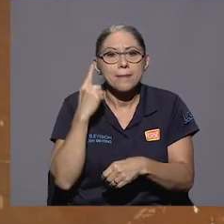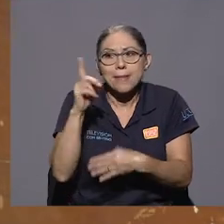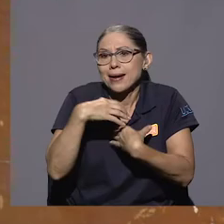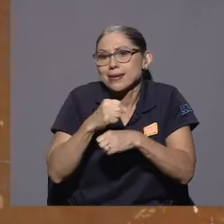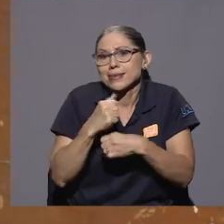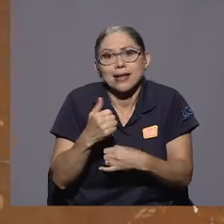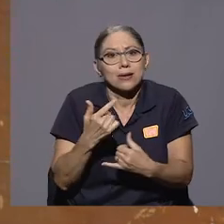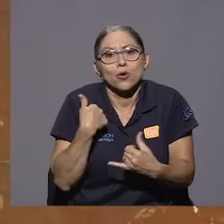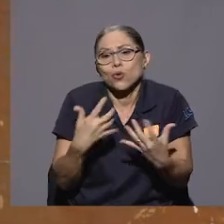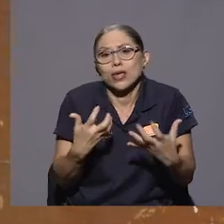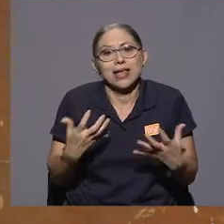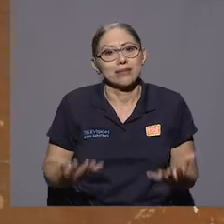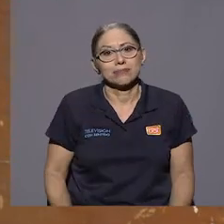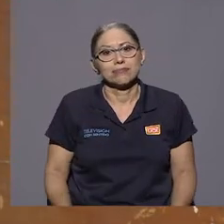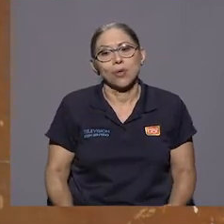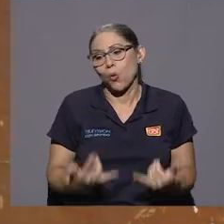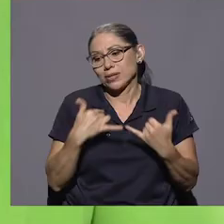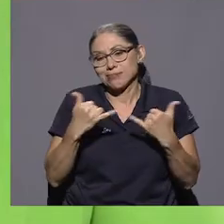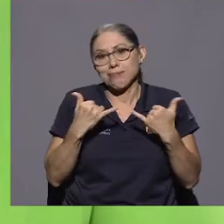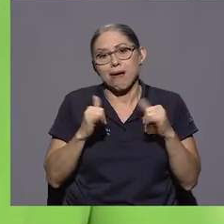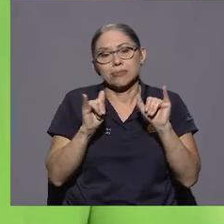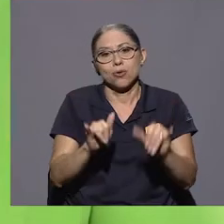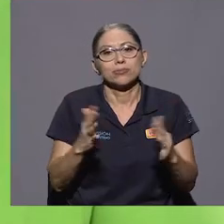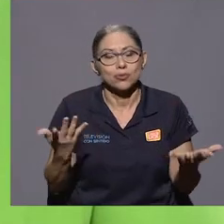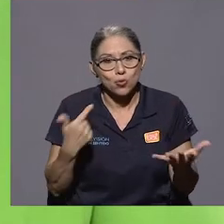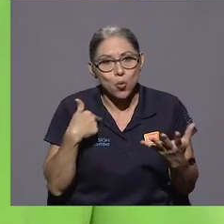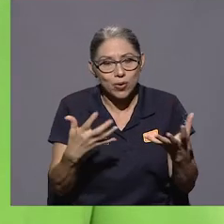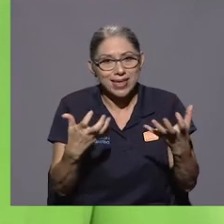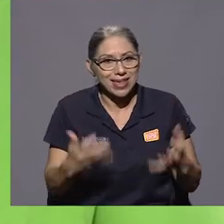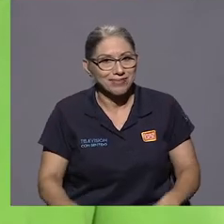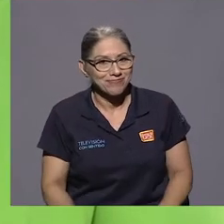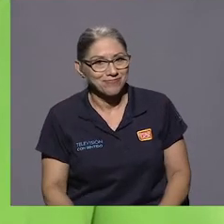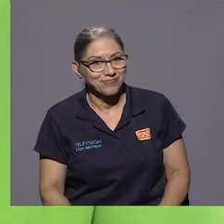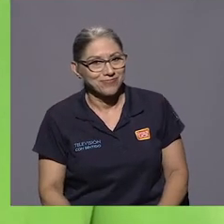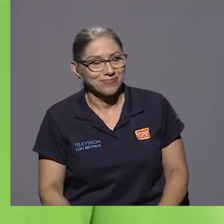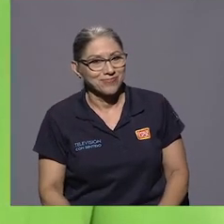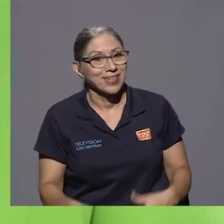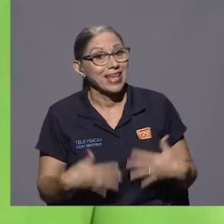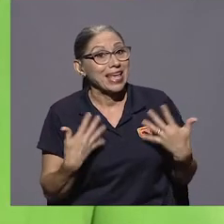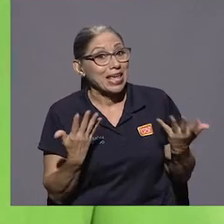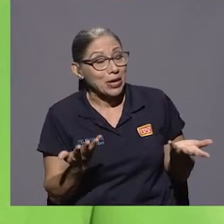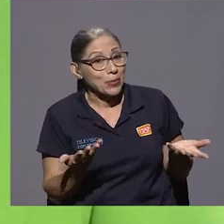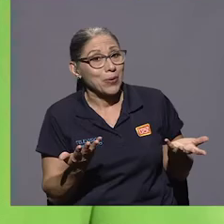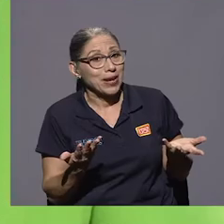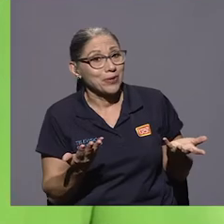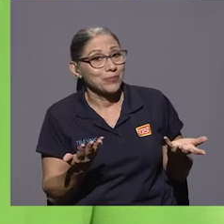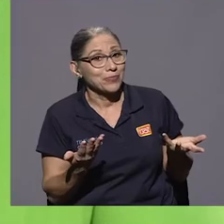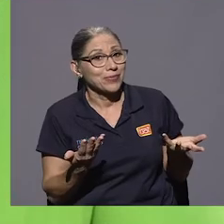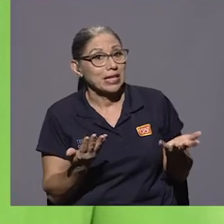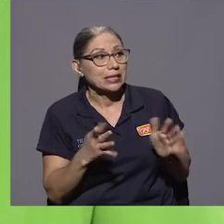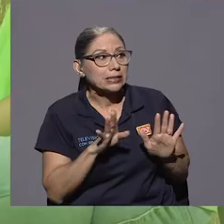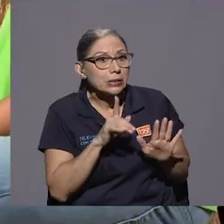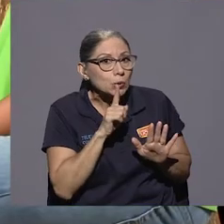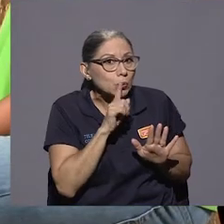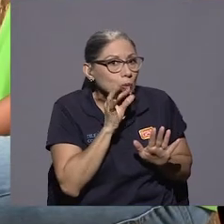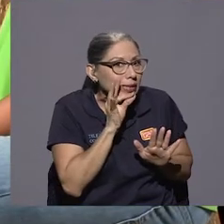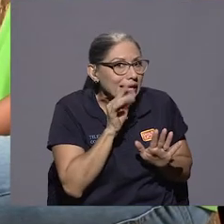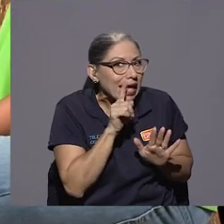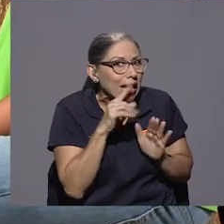para hacer lo que uno quiere hacer o estar donde uno quiere estar. Si me tuvieses que decir así bajito que no salga de Centroamérica,